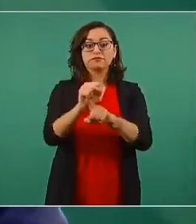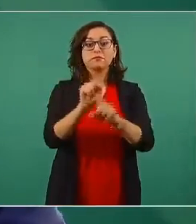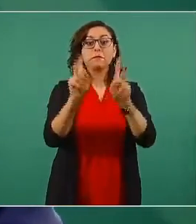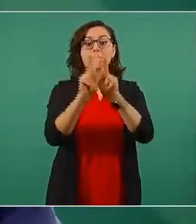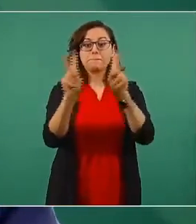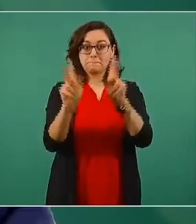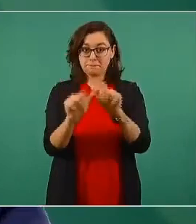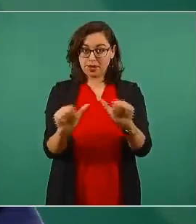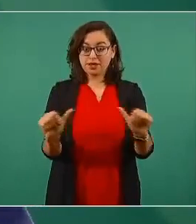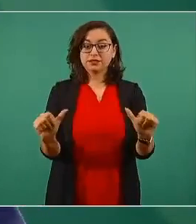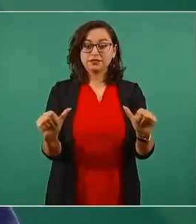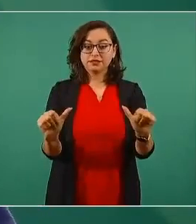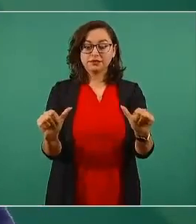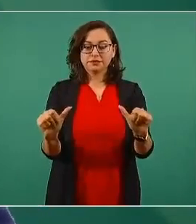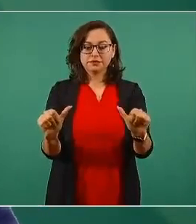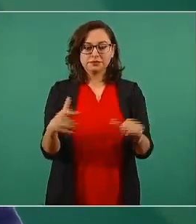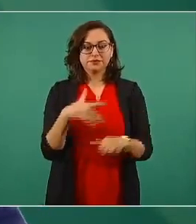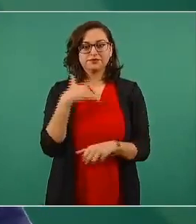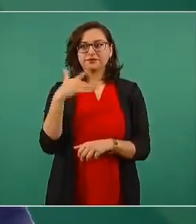pensaba que ya,